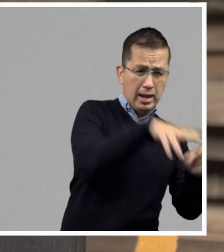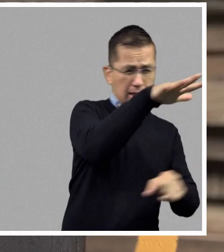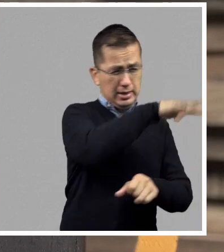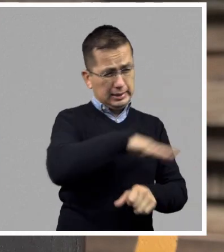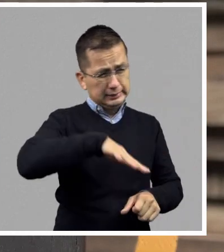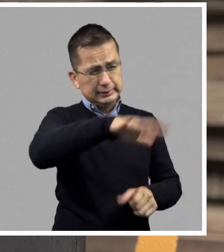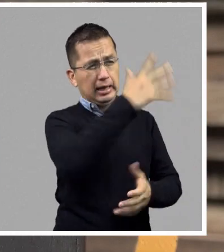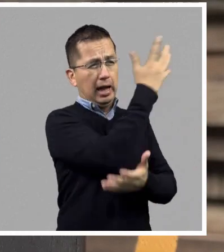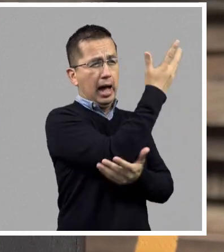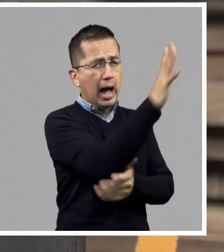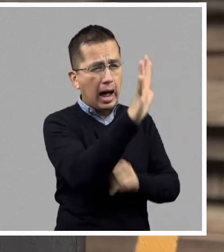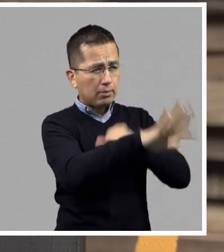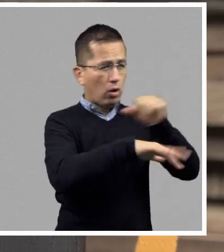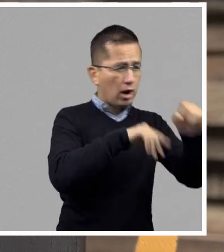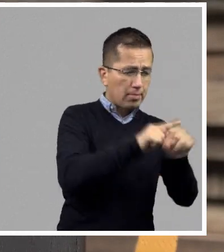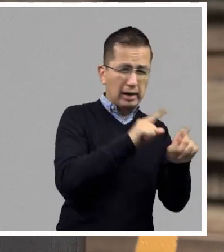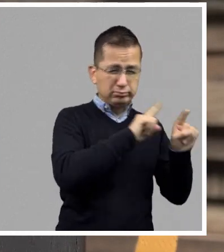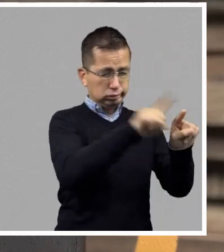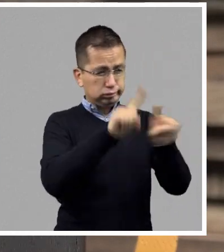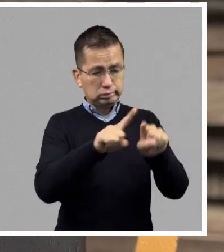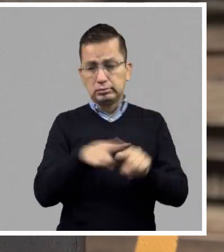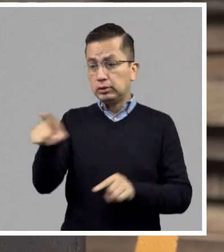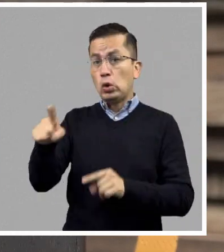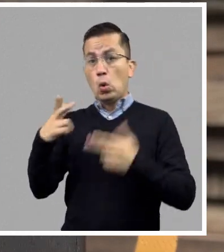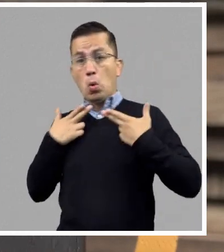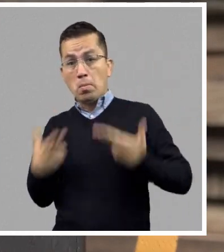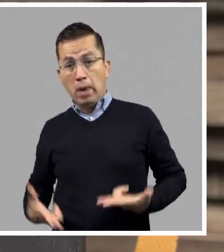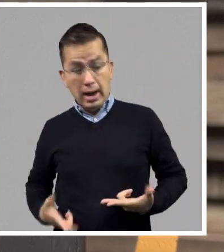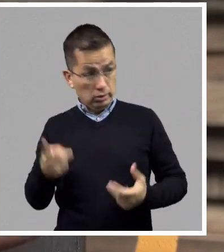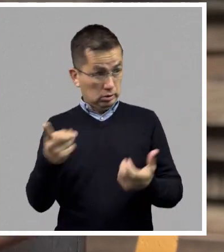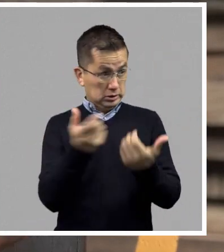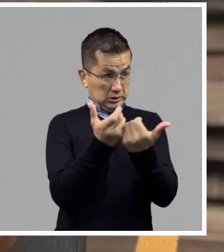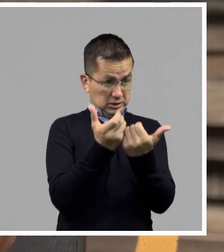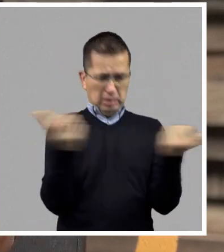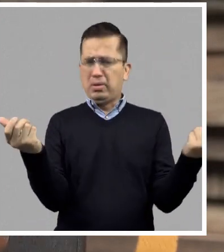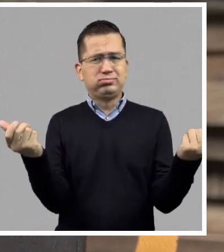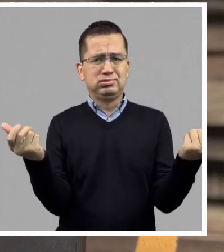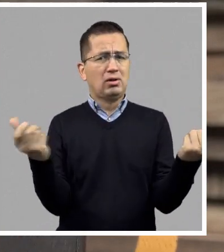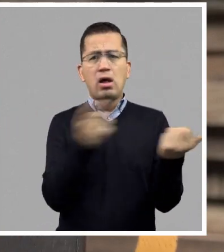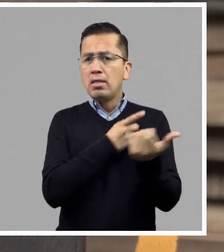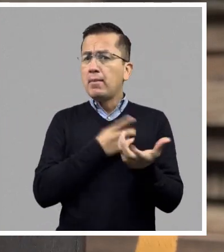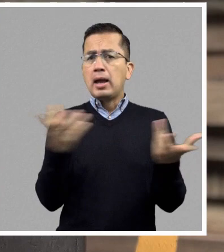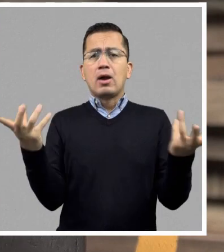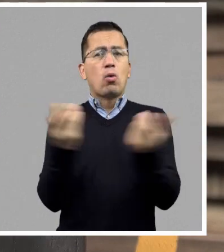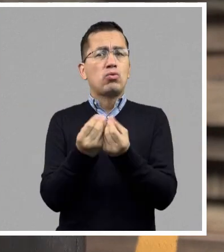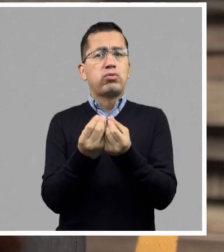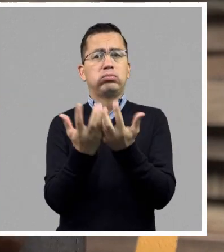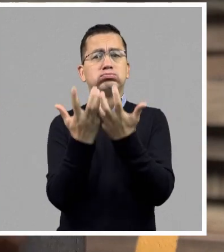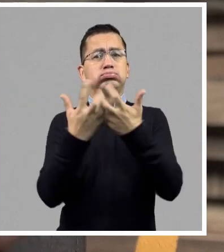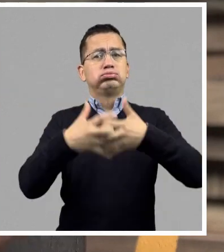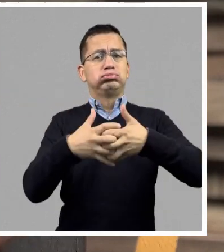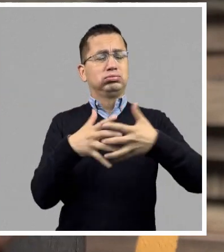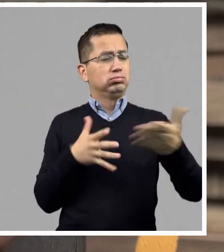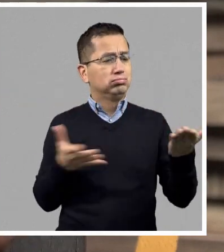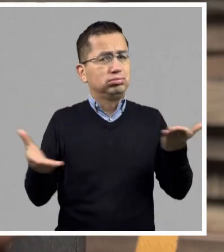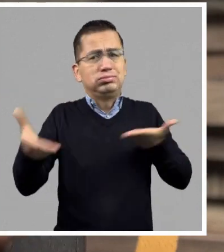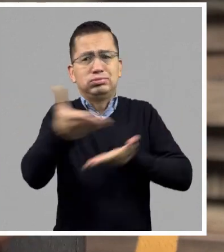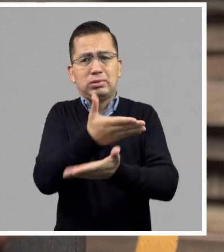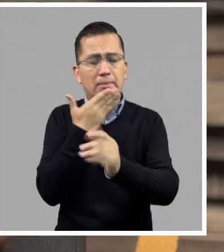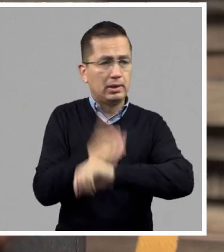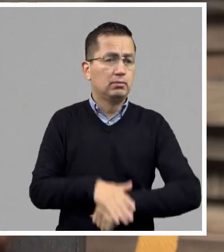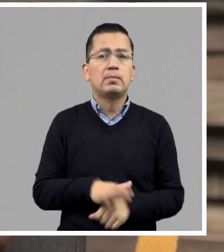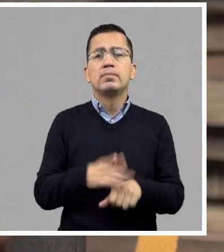naturaleza y humano sociedad y naturaleza yo que sé no entonces pues es un juego en esa dirección entonces